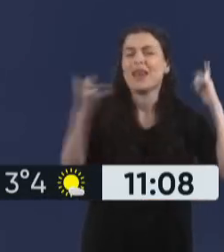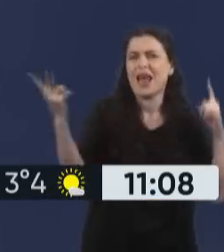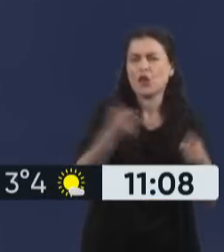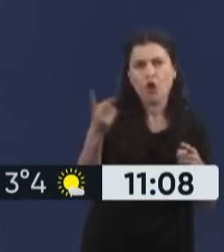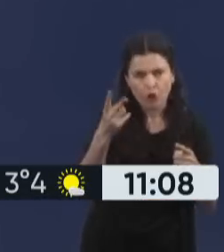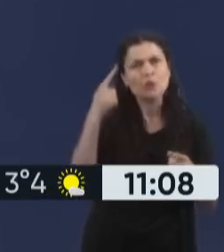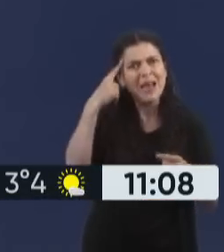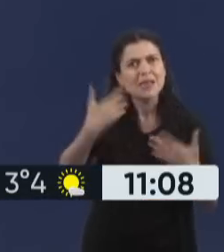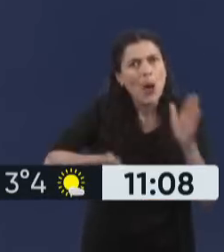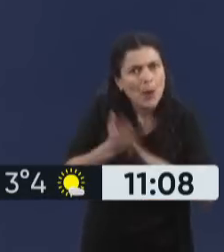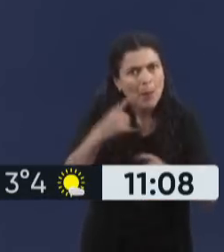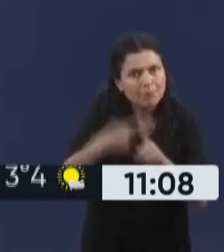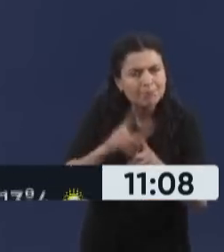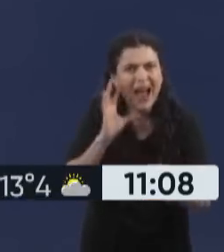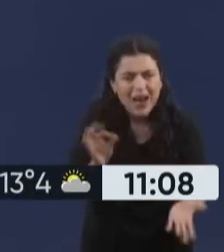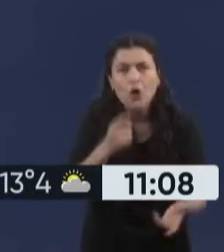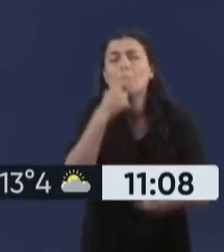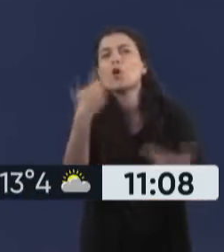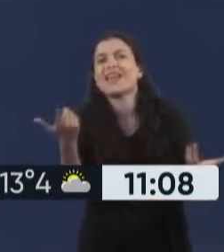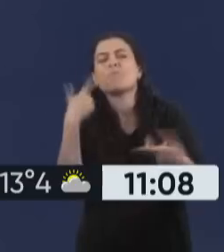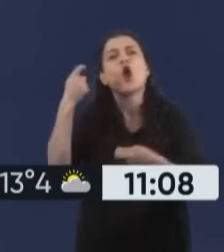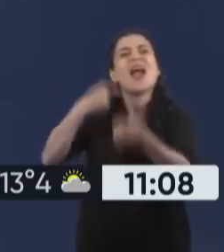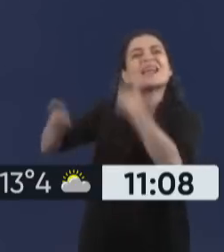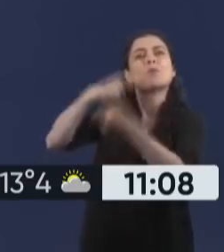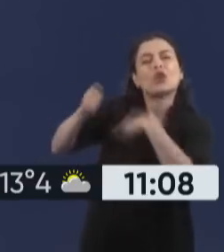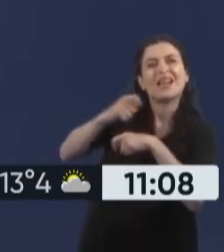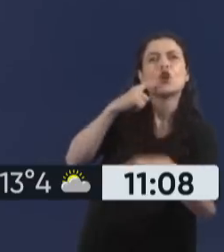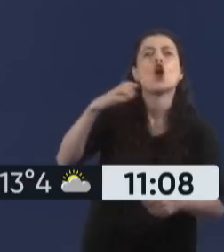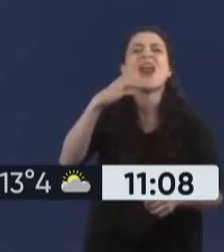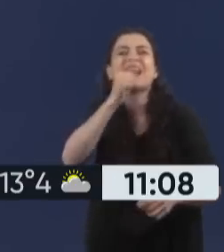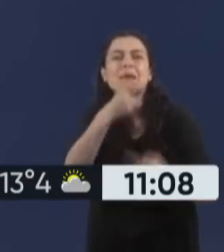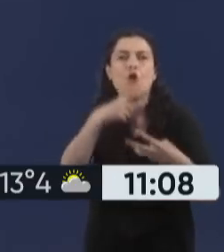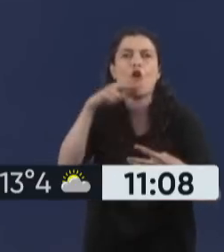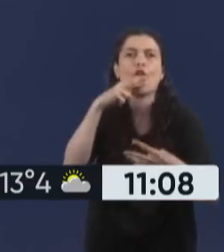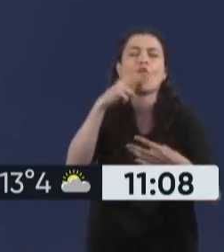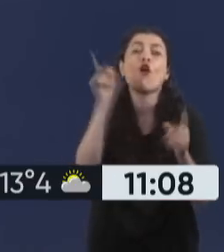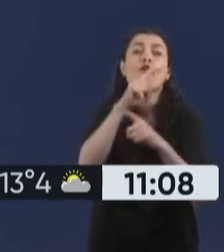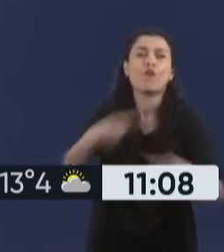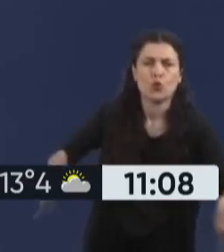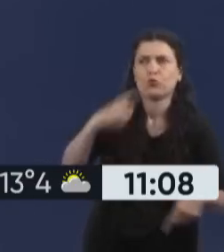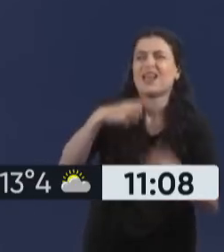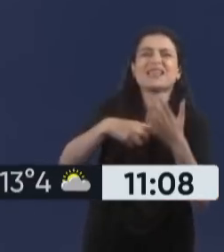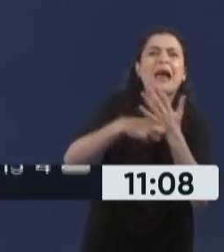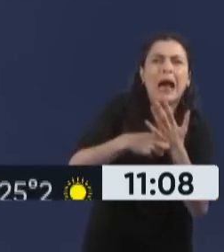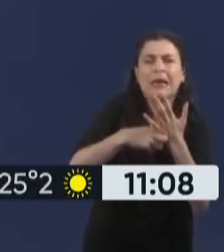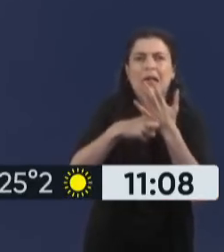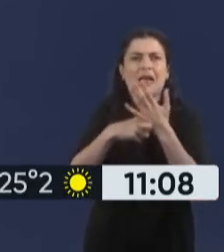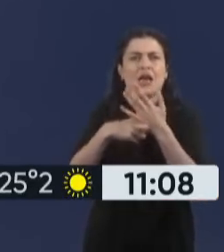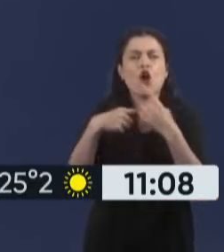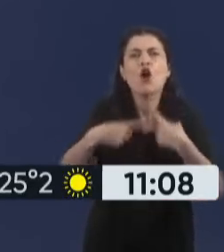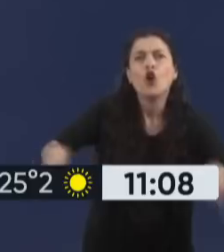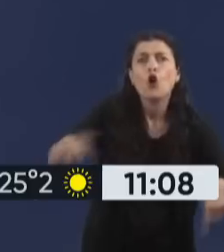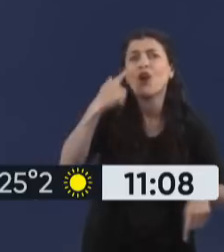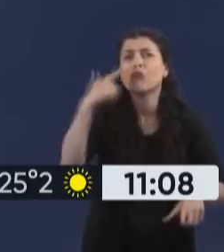porque, por ejemplo, la exportación de los cítricos dulces, los limones, el tema de la carne y, por ejemplo,